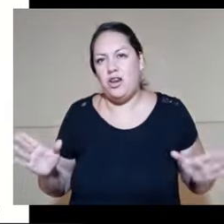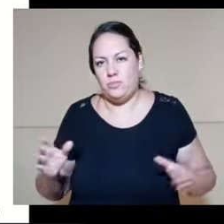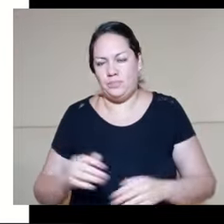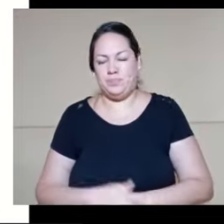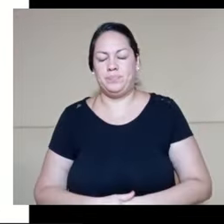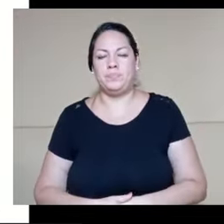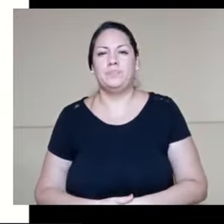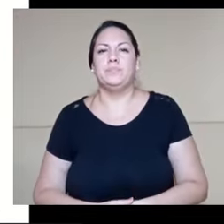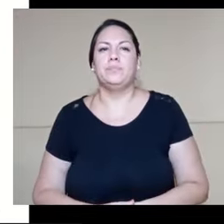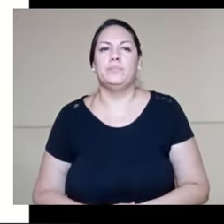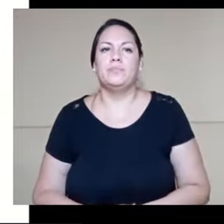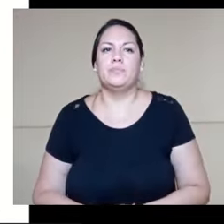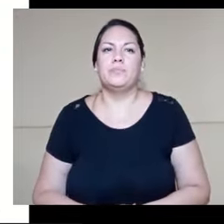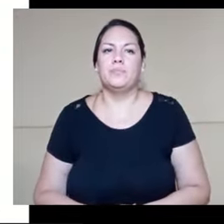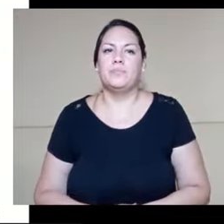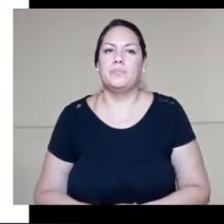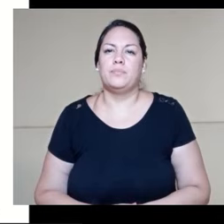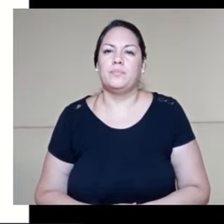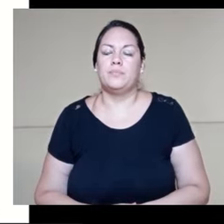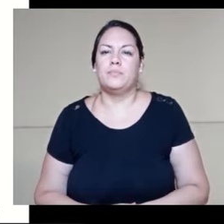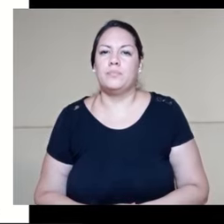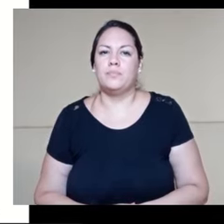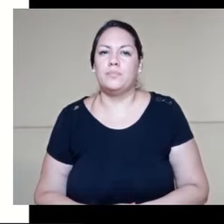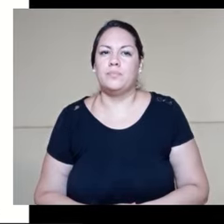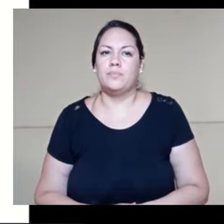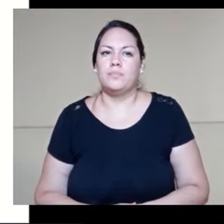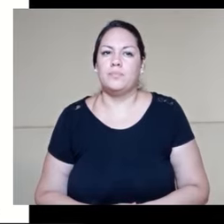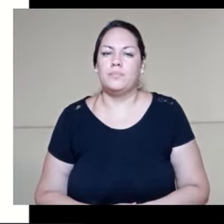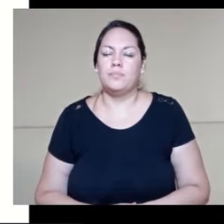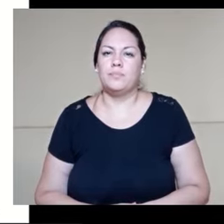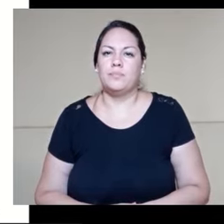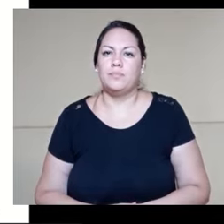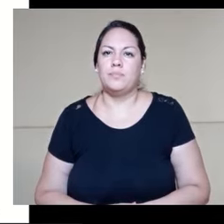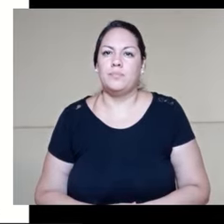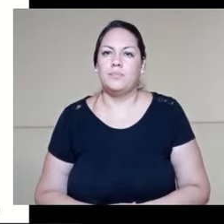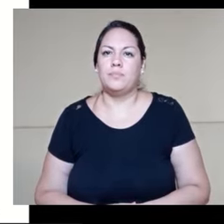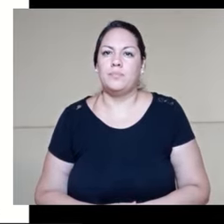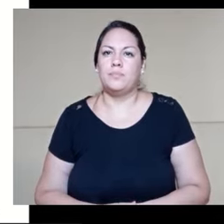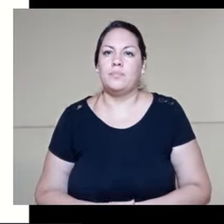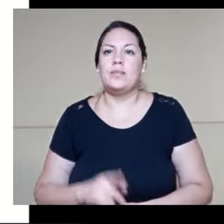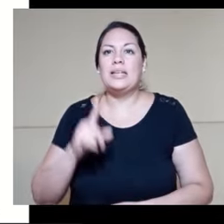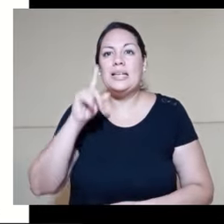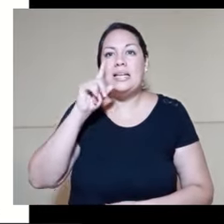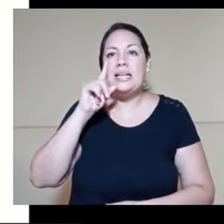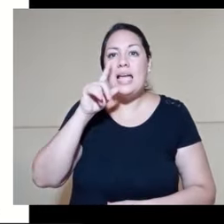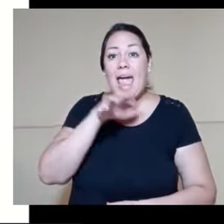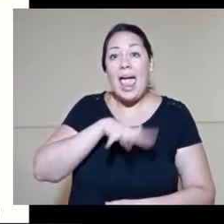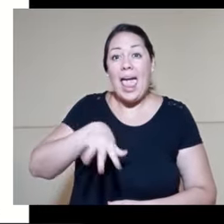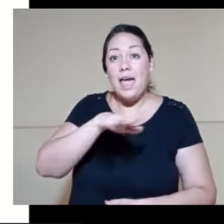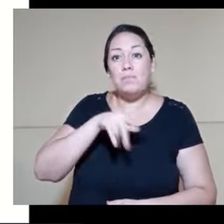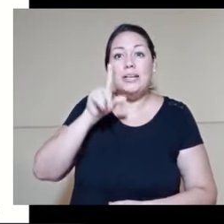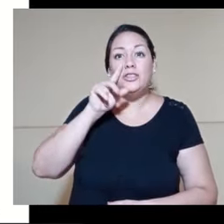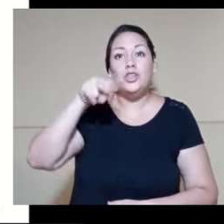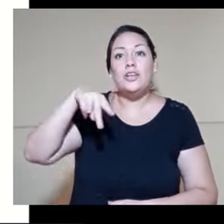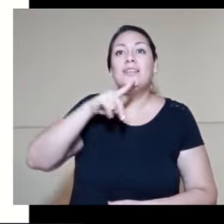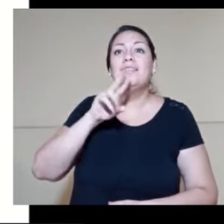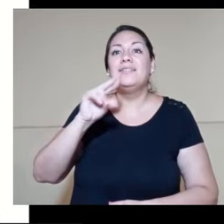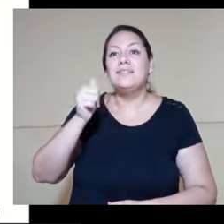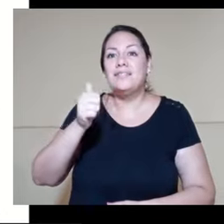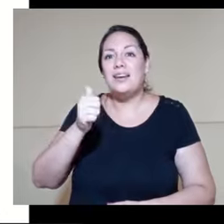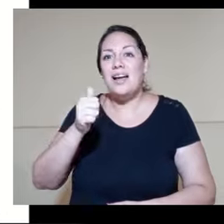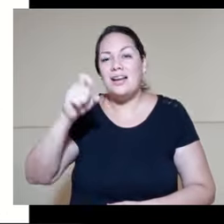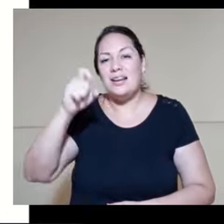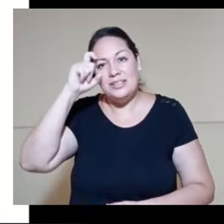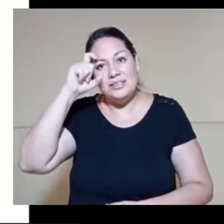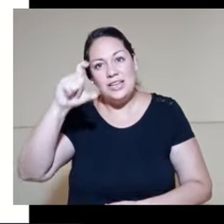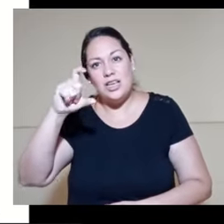les muestro. Bien, entonces, tenemos un espacio extracelular, un espacio intracelular, pero ¿qué